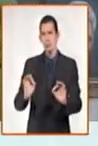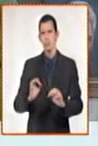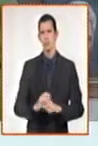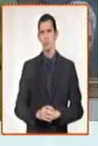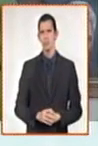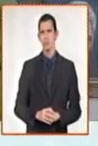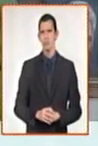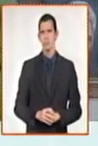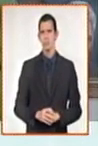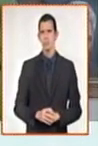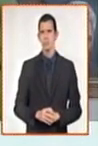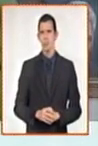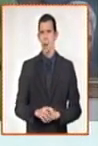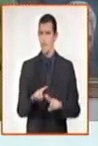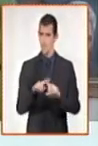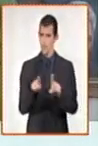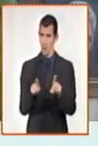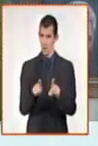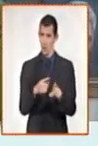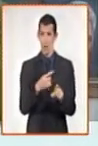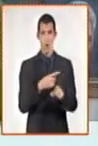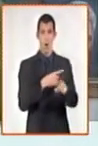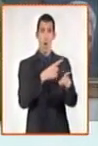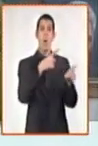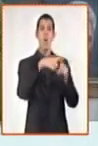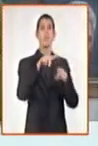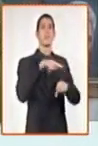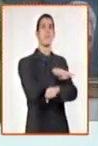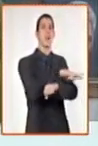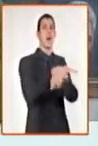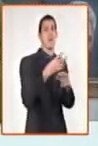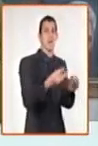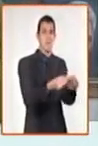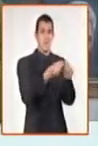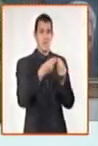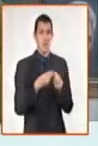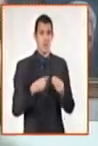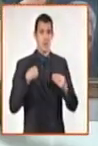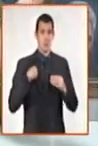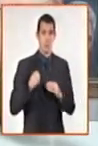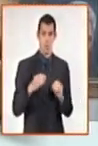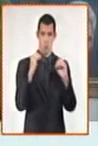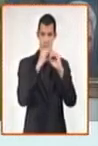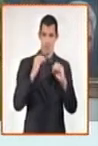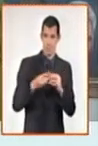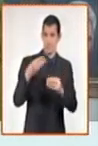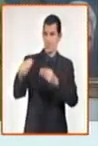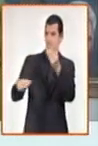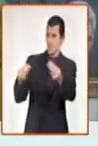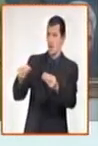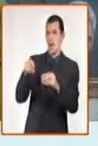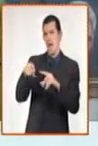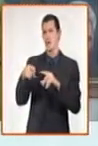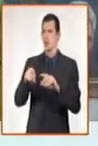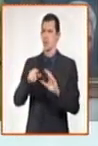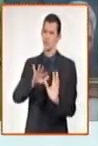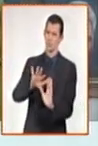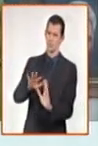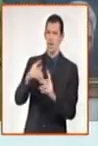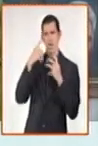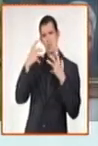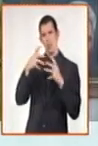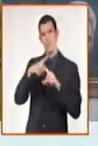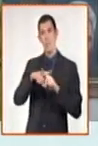enfocarnos nosotros mismos para la tierra, aprovechar todo lo que pudiéramos estar sembrando y acelerando la campaña de frío norte, que prácticamente